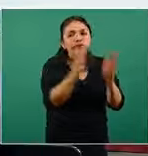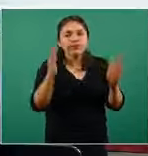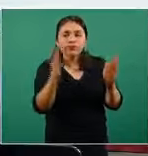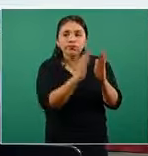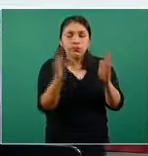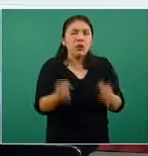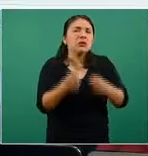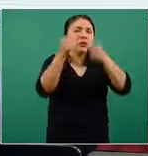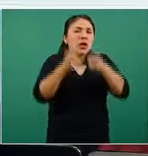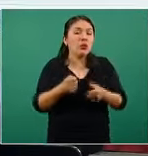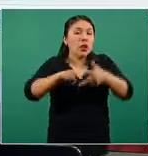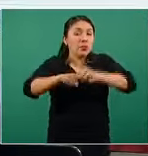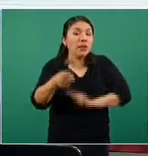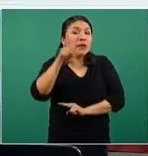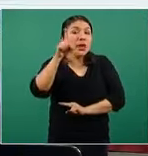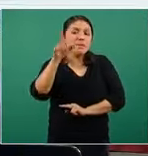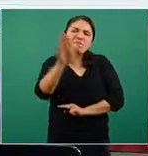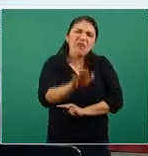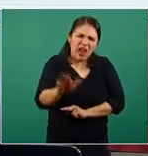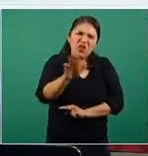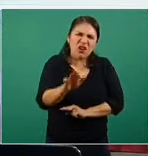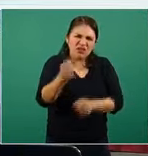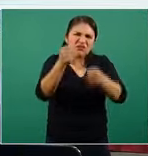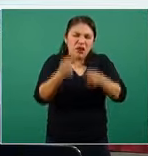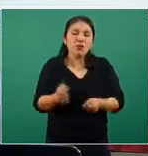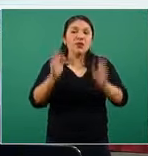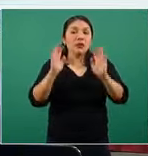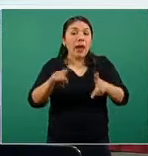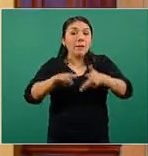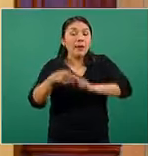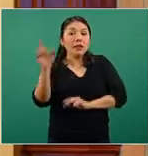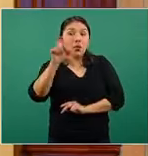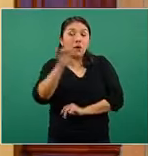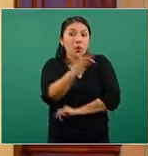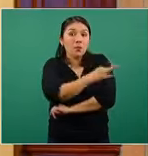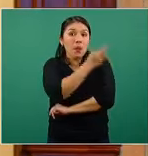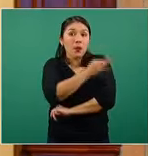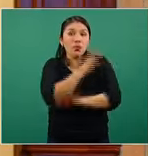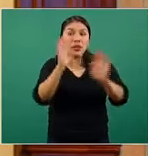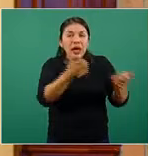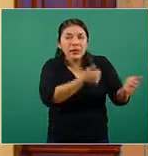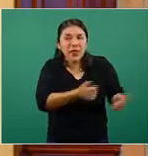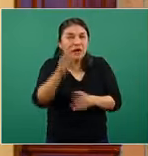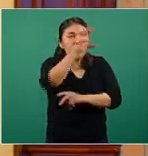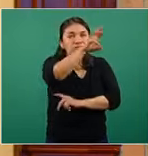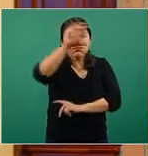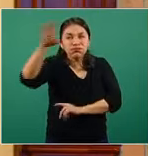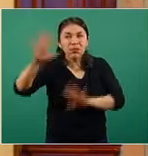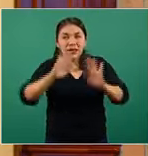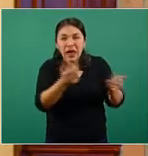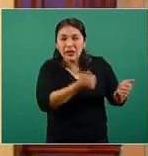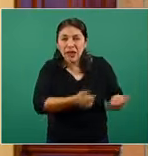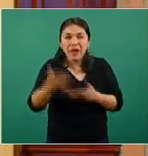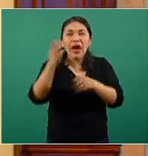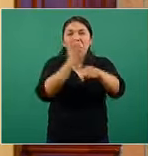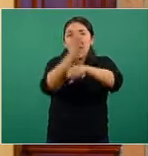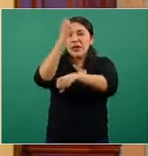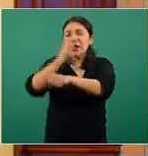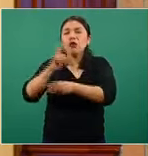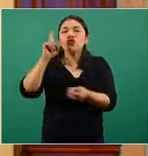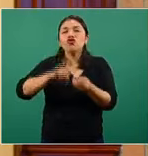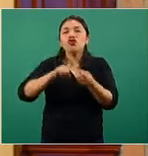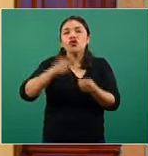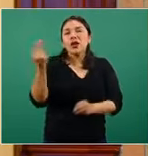de seguro, a partir del día miércoles, una vez que ya la vacuna esté distribuida y se empiece a aplicar en las entidades federativas